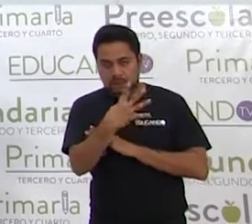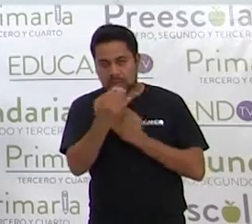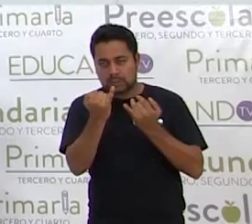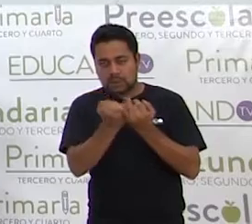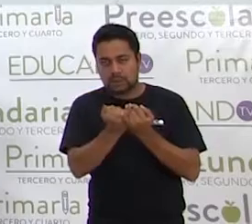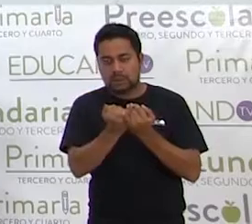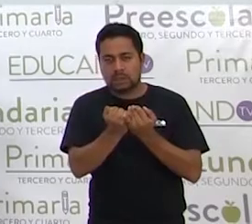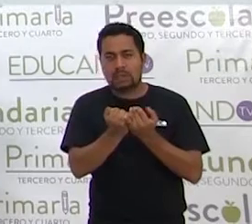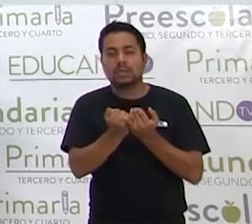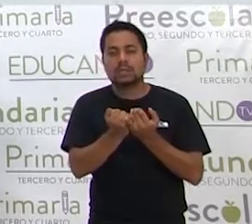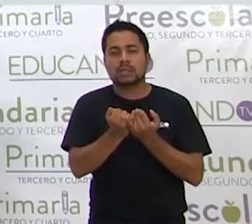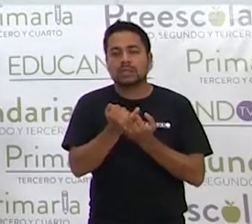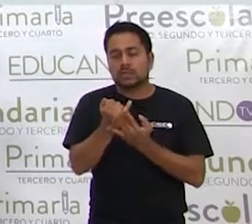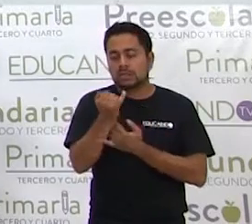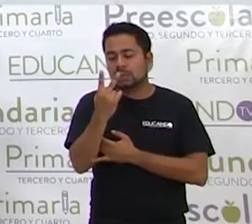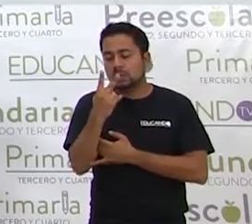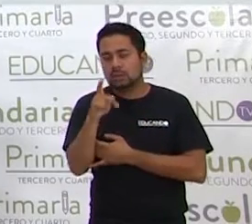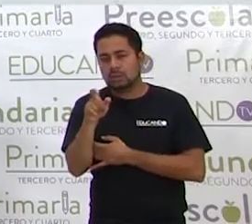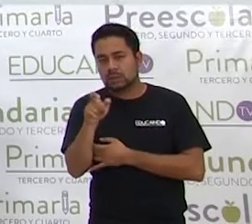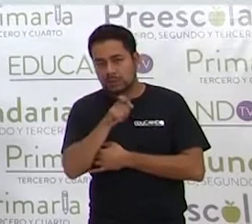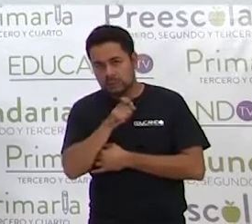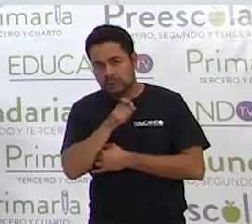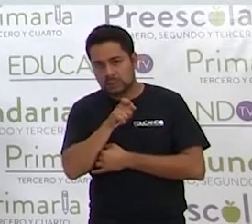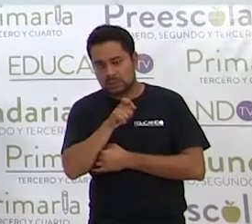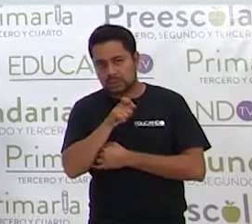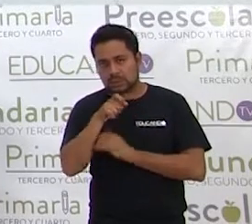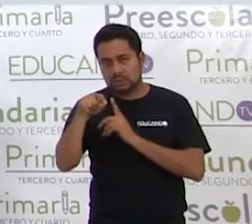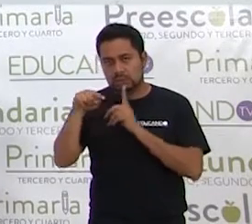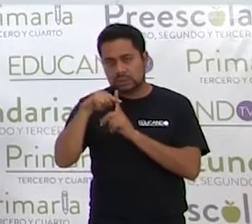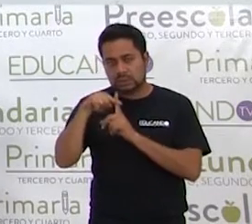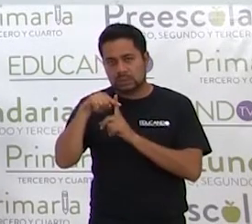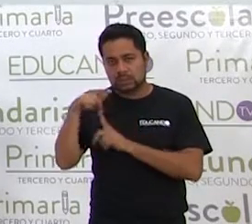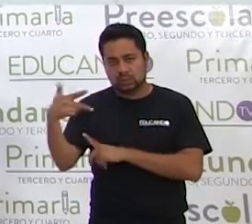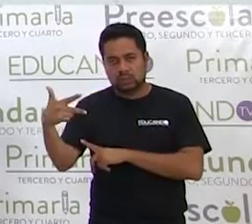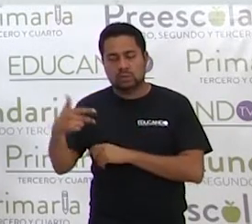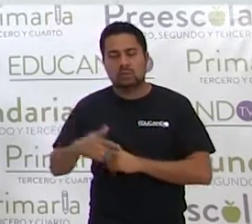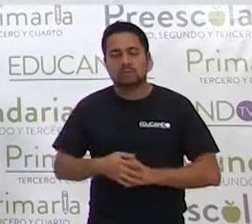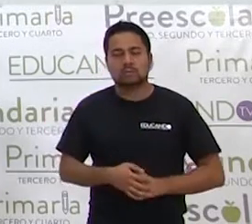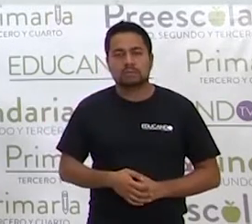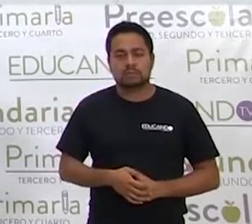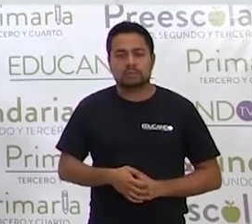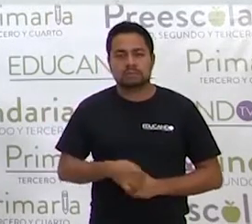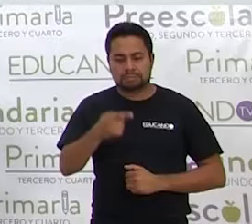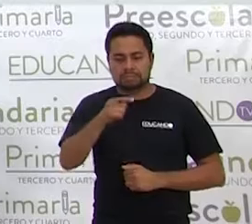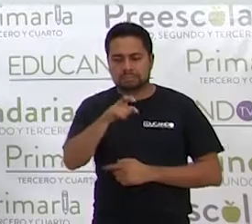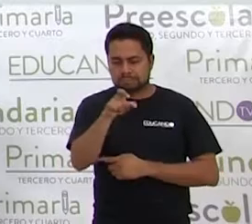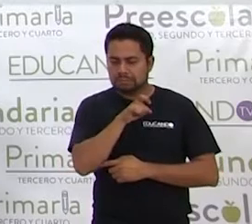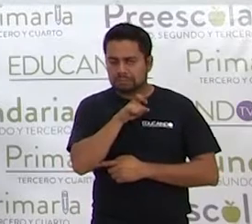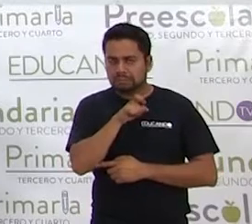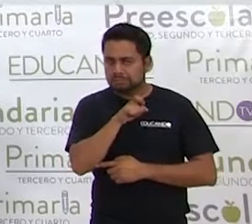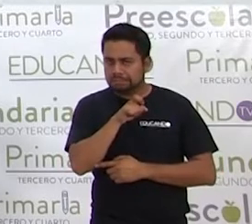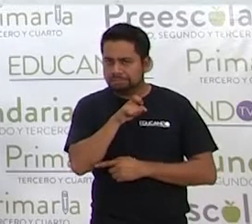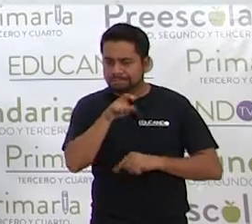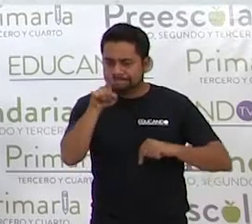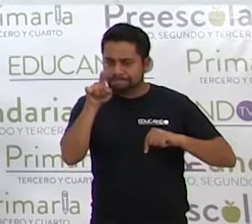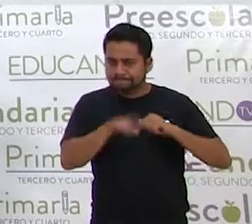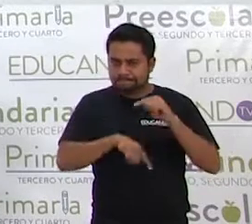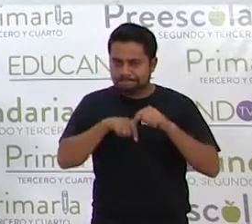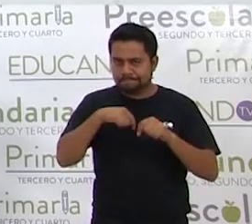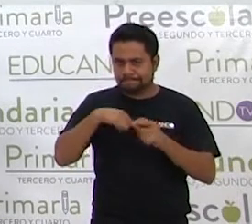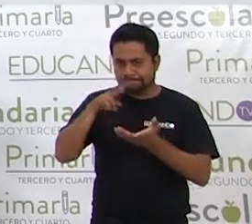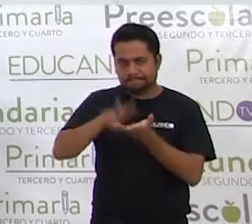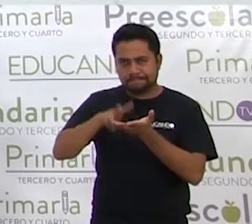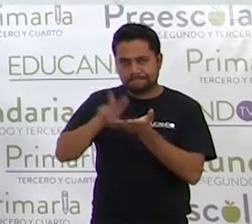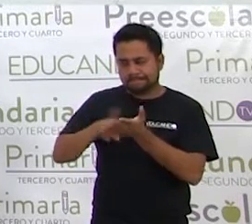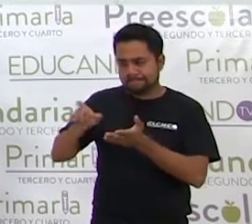igual a 2 x + 8 en lugar de la equis vamos a poner el valor